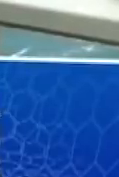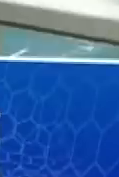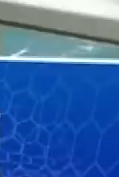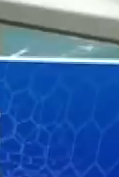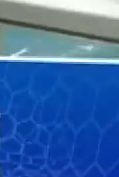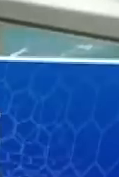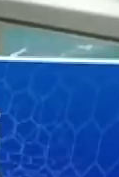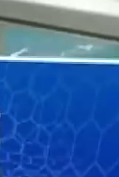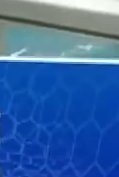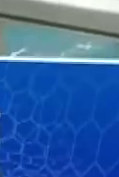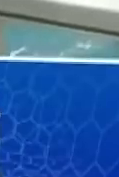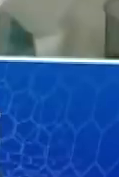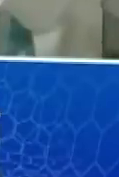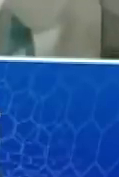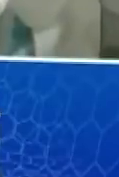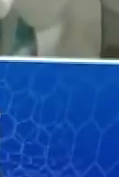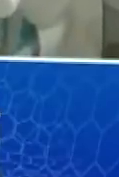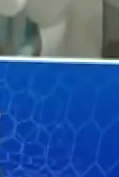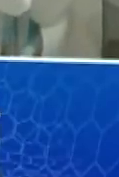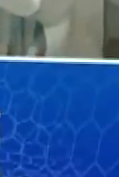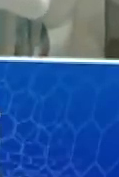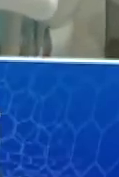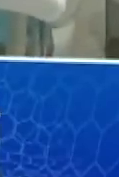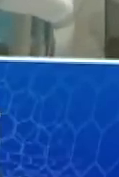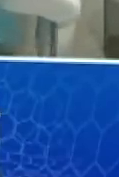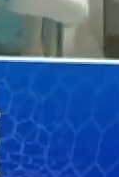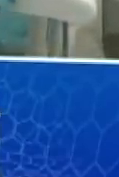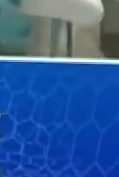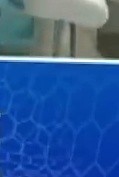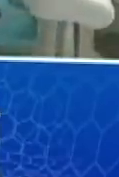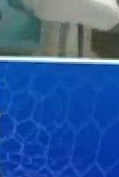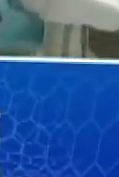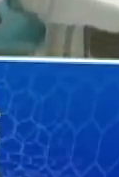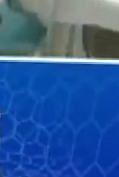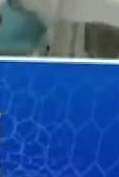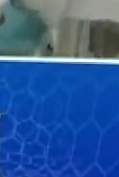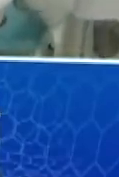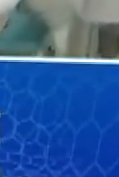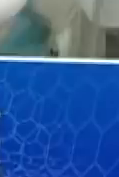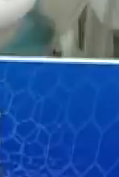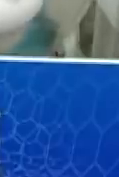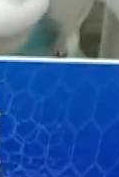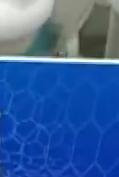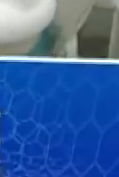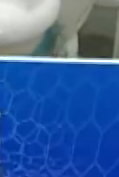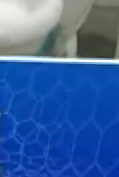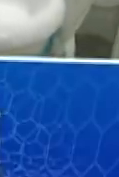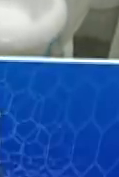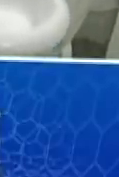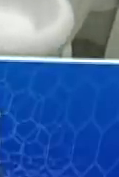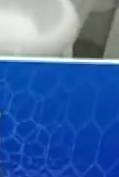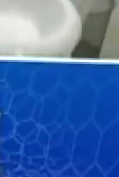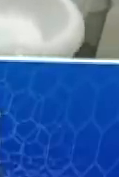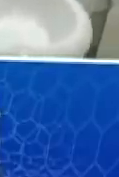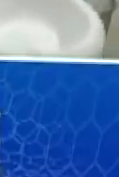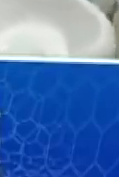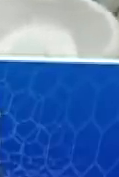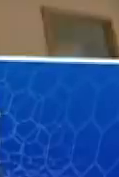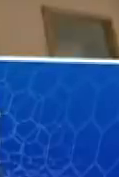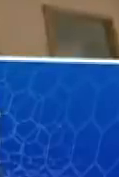de construcción permanente del sistema público de salud, de construcción